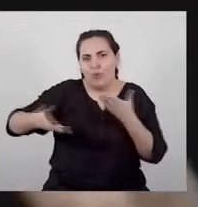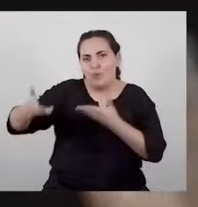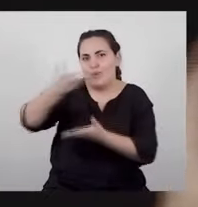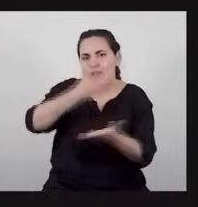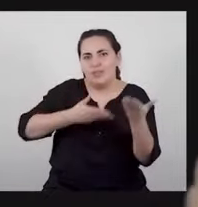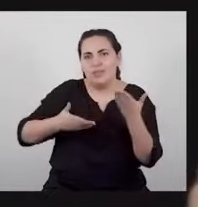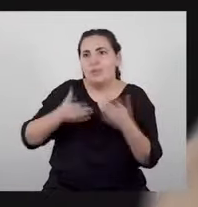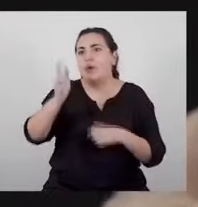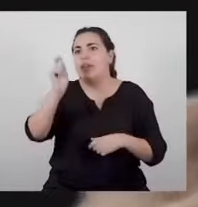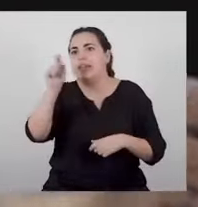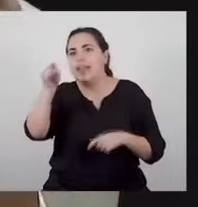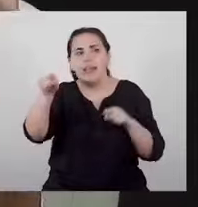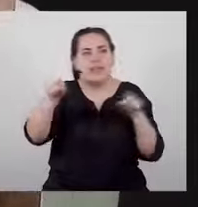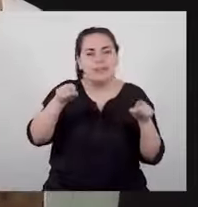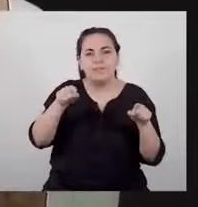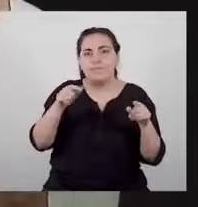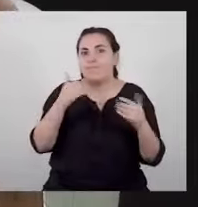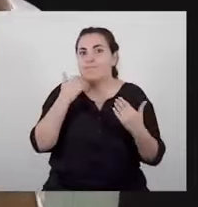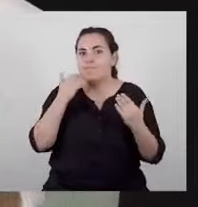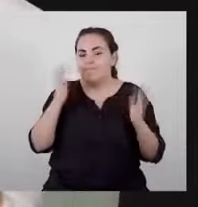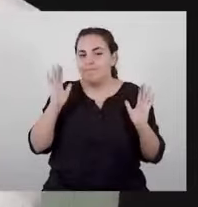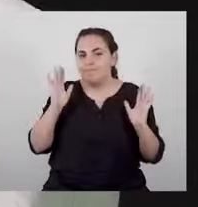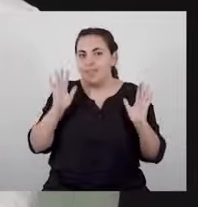O la mala decisión de aquel